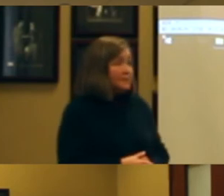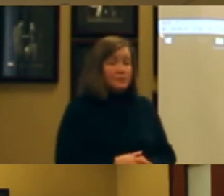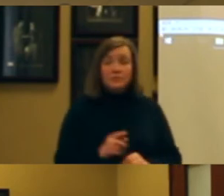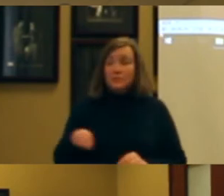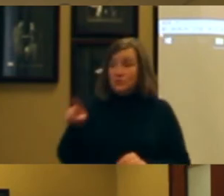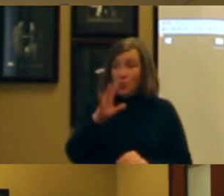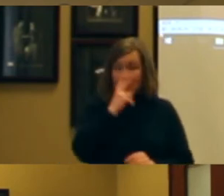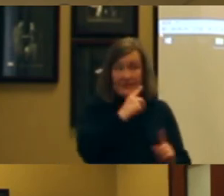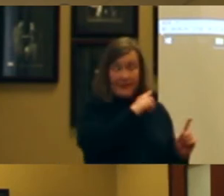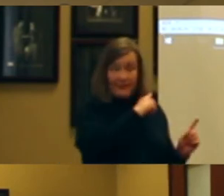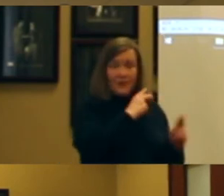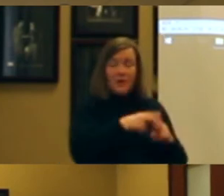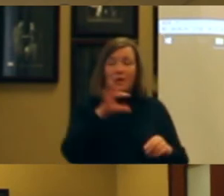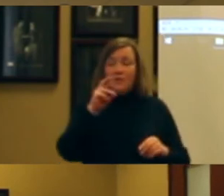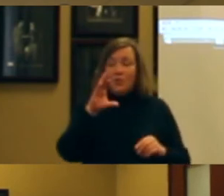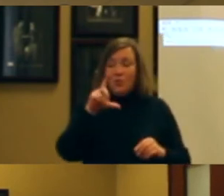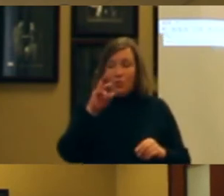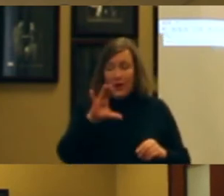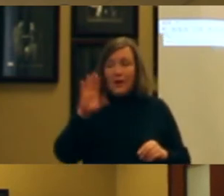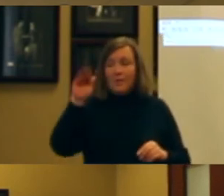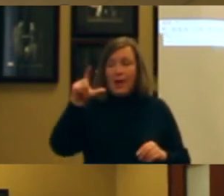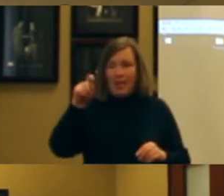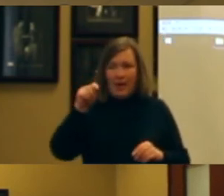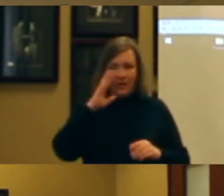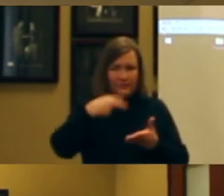What you will see is the folkloric ballet starting.